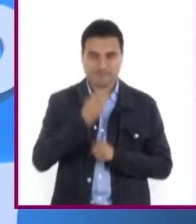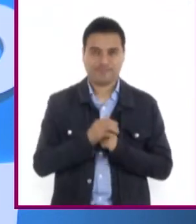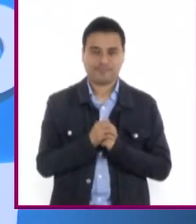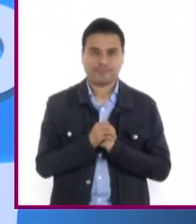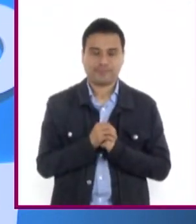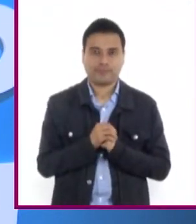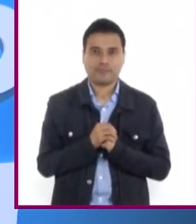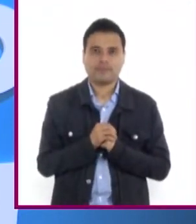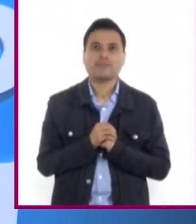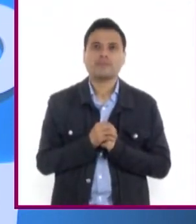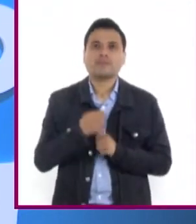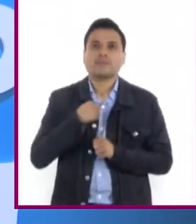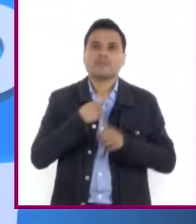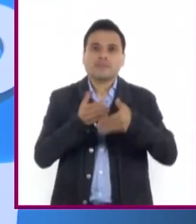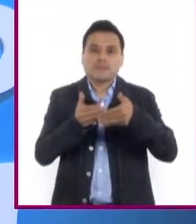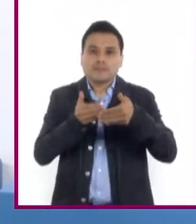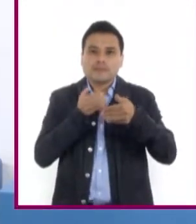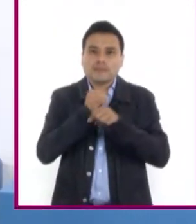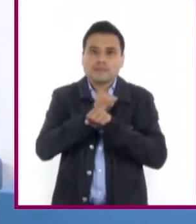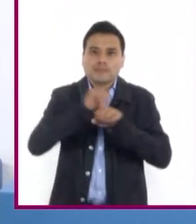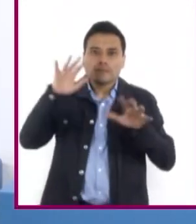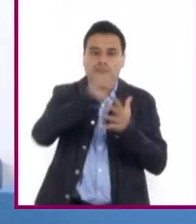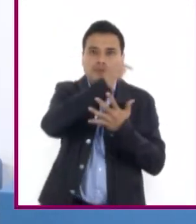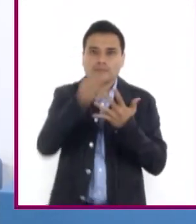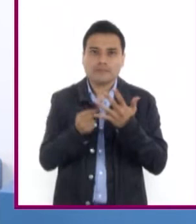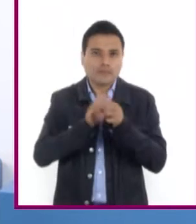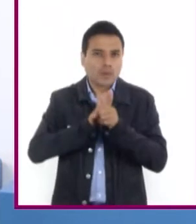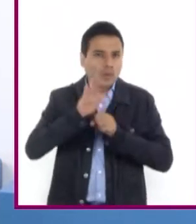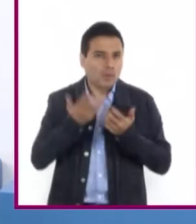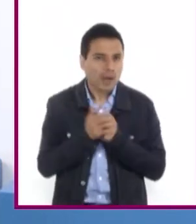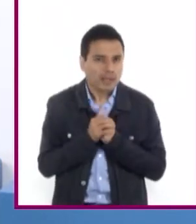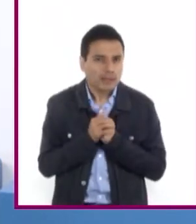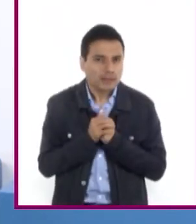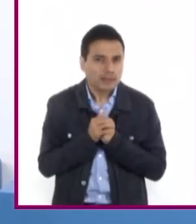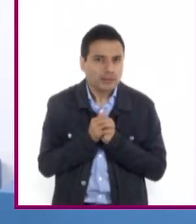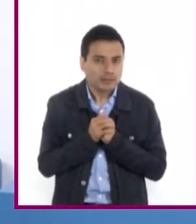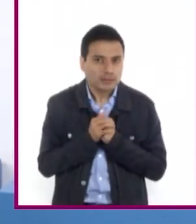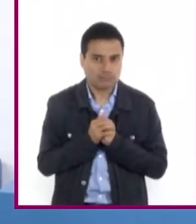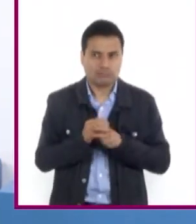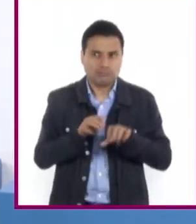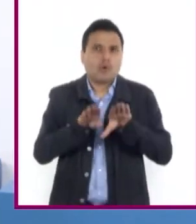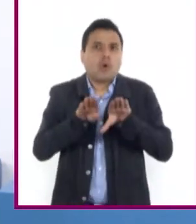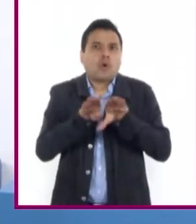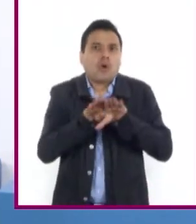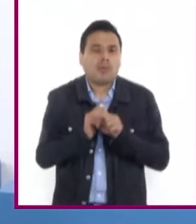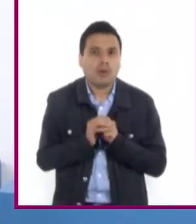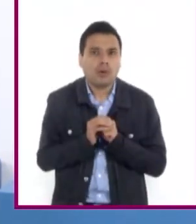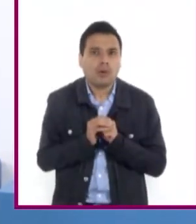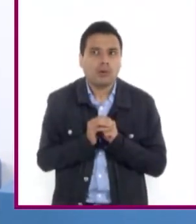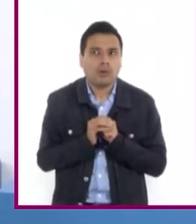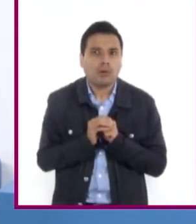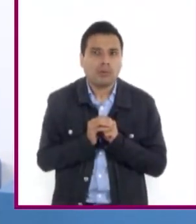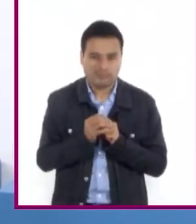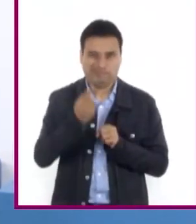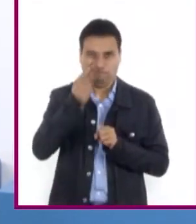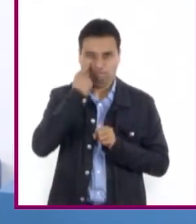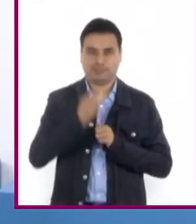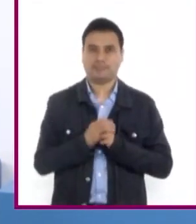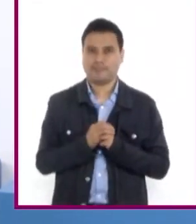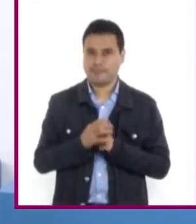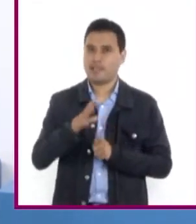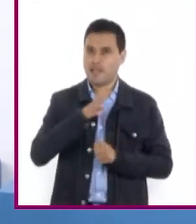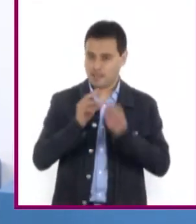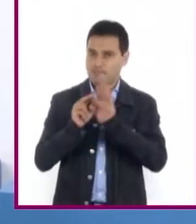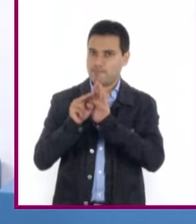¿Qué información debemos considerar? Acompáñame a ver cómo lo llevaríamos a cabo de la manera más sencilla, a través